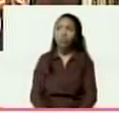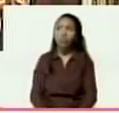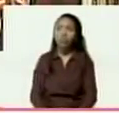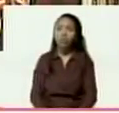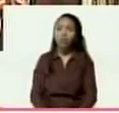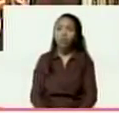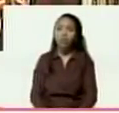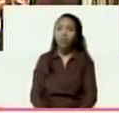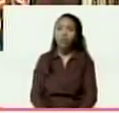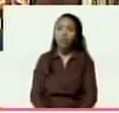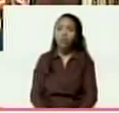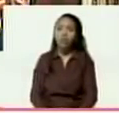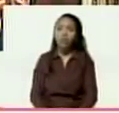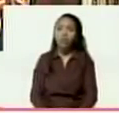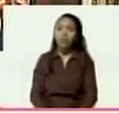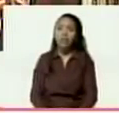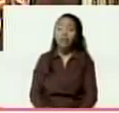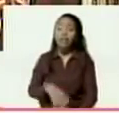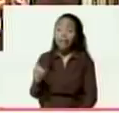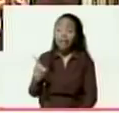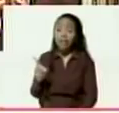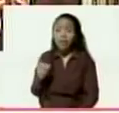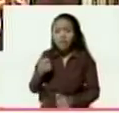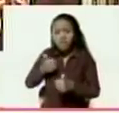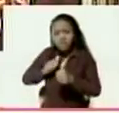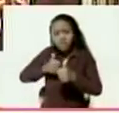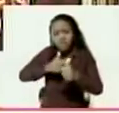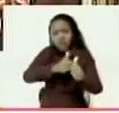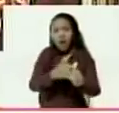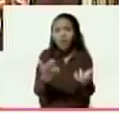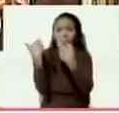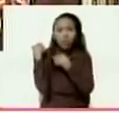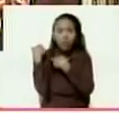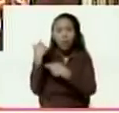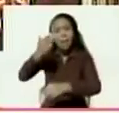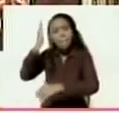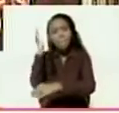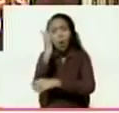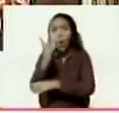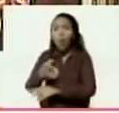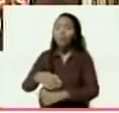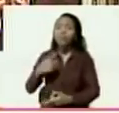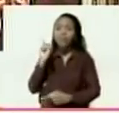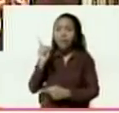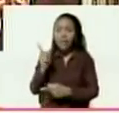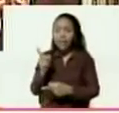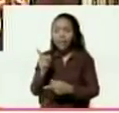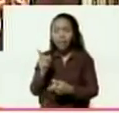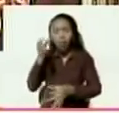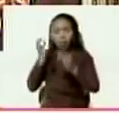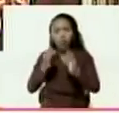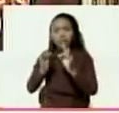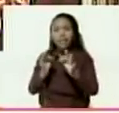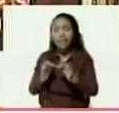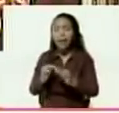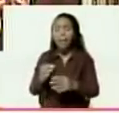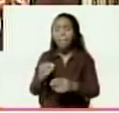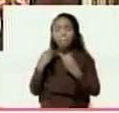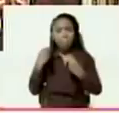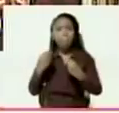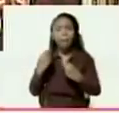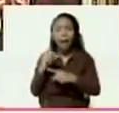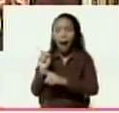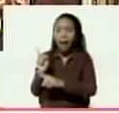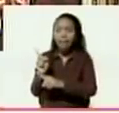Y se persiga a los responsables y se castiguen penalmente a los responsables para que